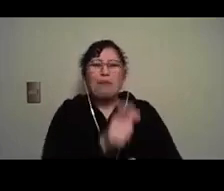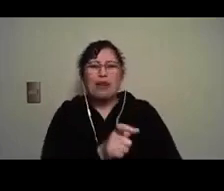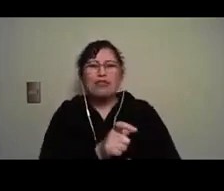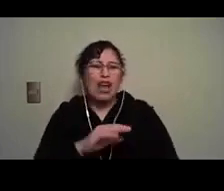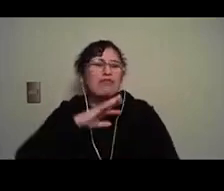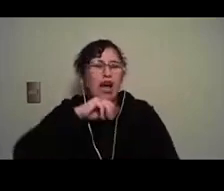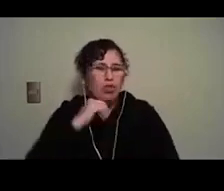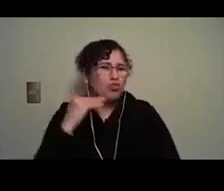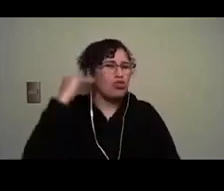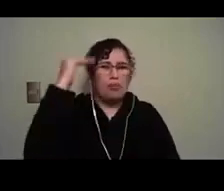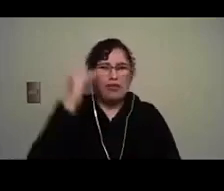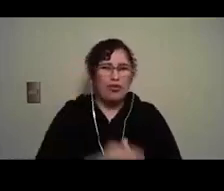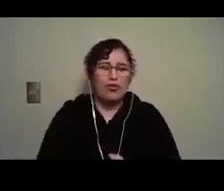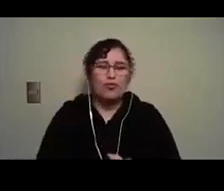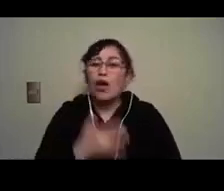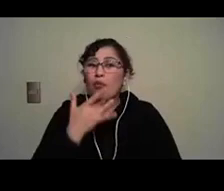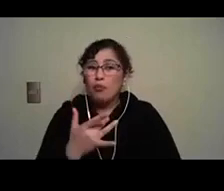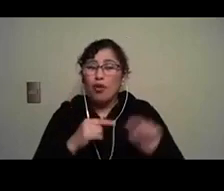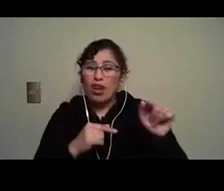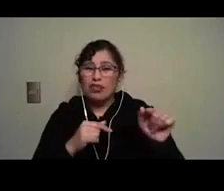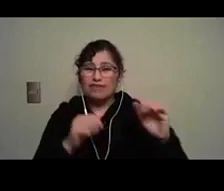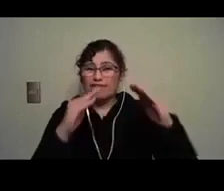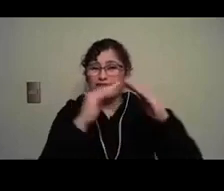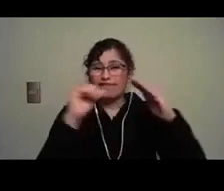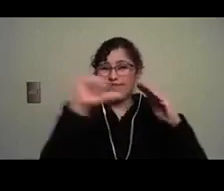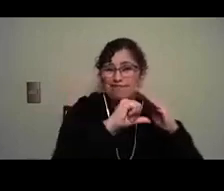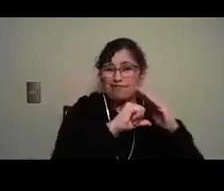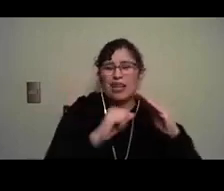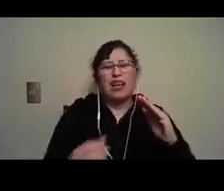Ah, Porque la condición de encierro es